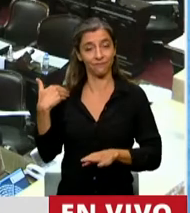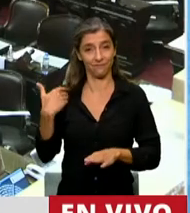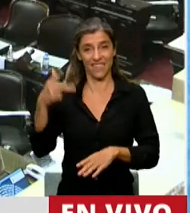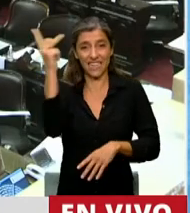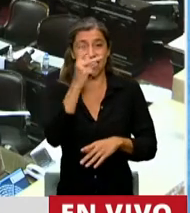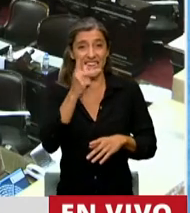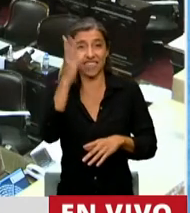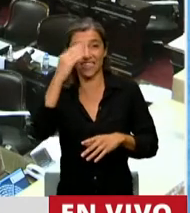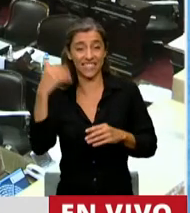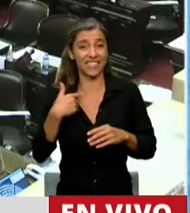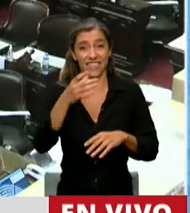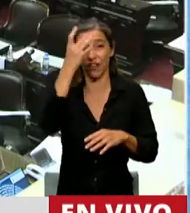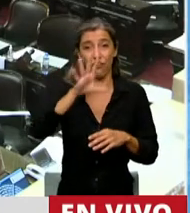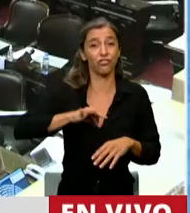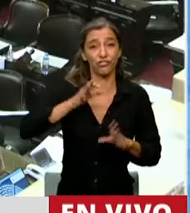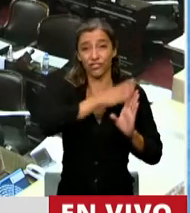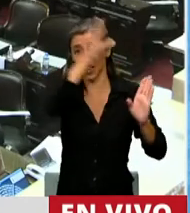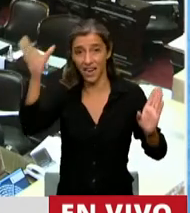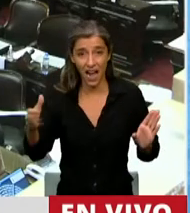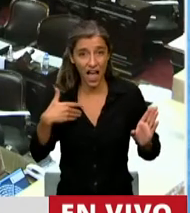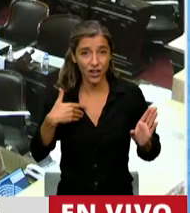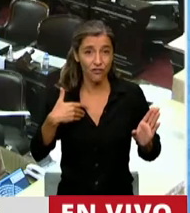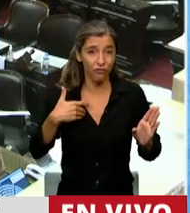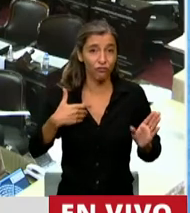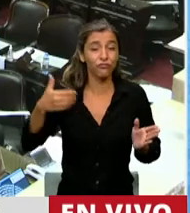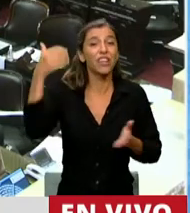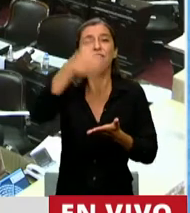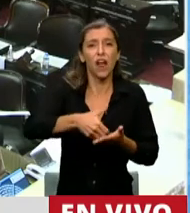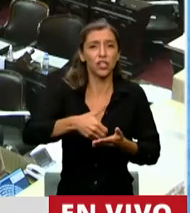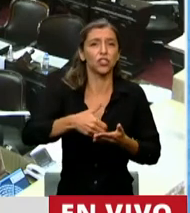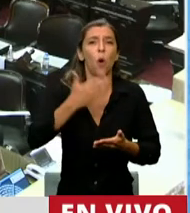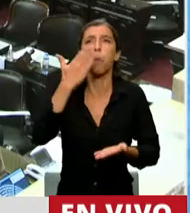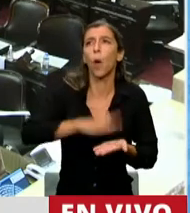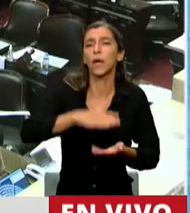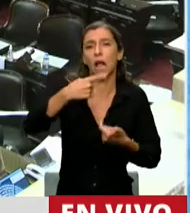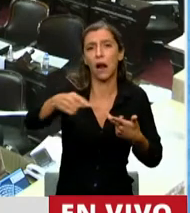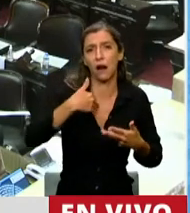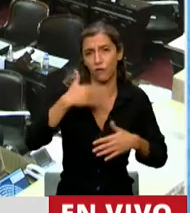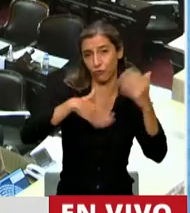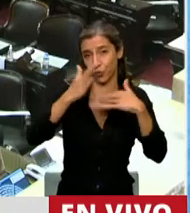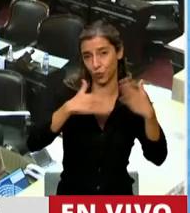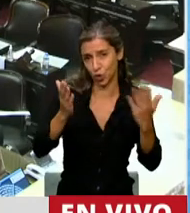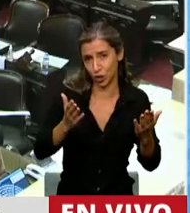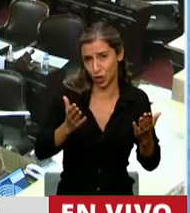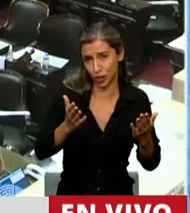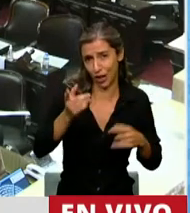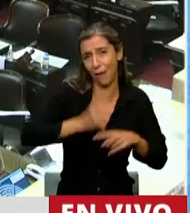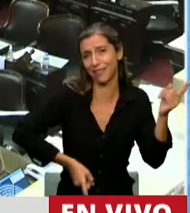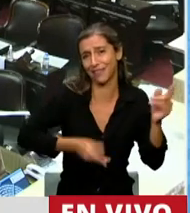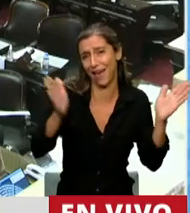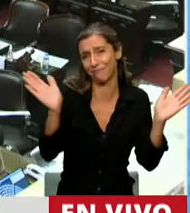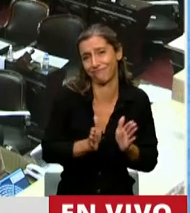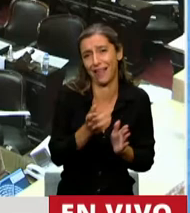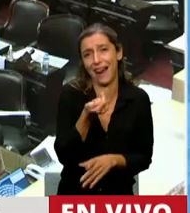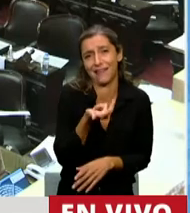420.000 viviendas, se construyeron la mitad. Entonces, para terminar, estamos en contra de este proyecto, pero efectivamente estamos con una propuesta